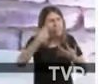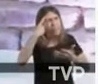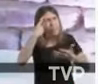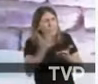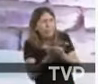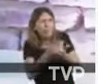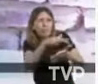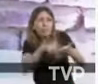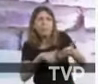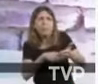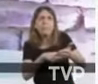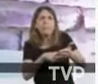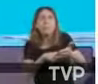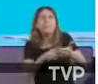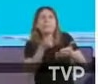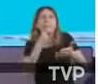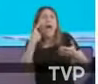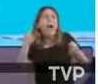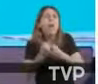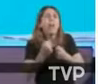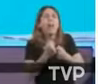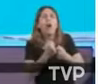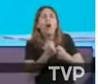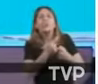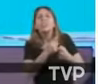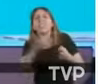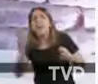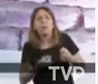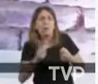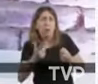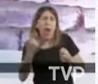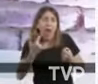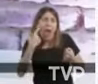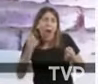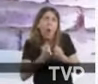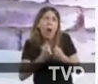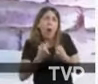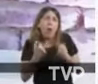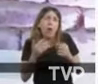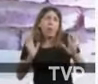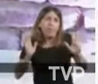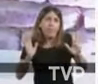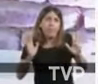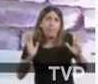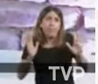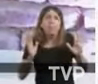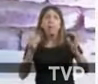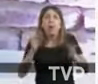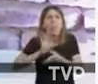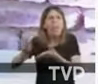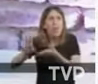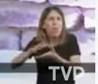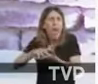no hay un buen acuerdo, hay el mejor acuerdo posible, porque es una deuda inmensa, mostraba los cronogramas